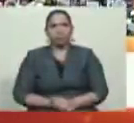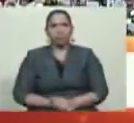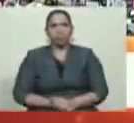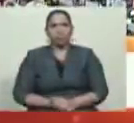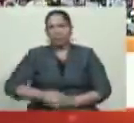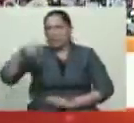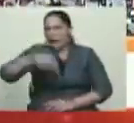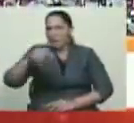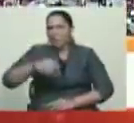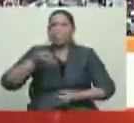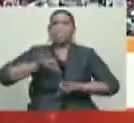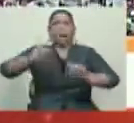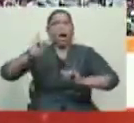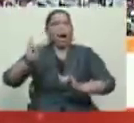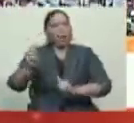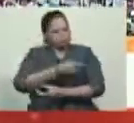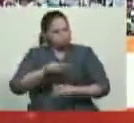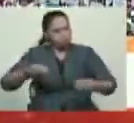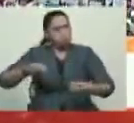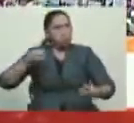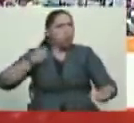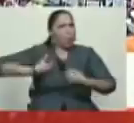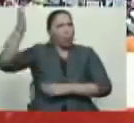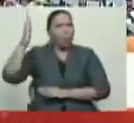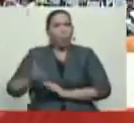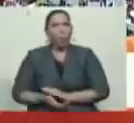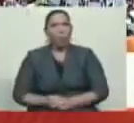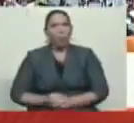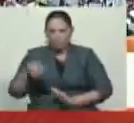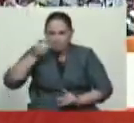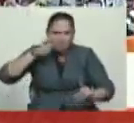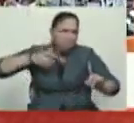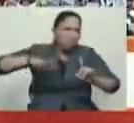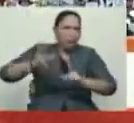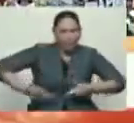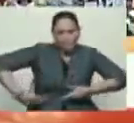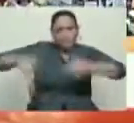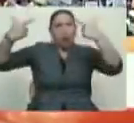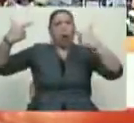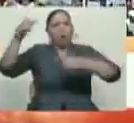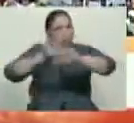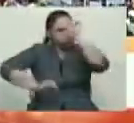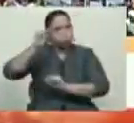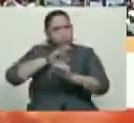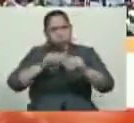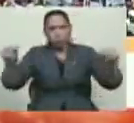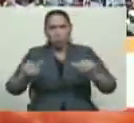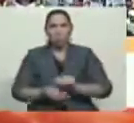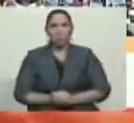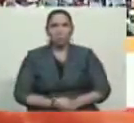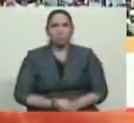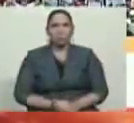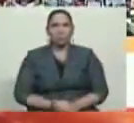aquí hay dignidad aquí hay pueblo dispuesto a defender esta tierra